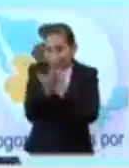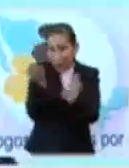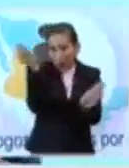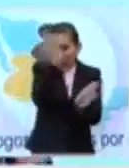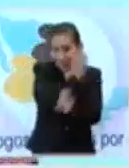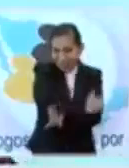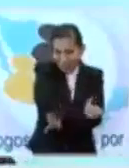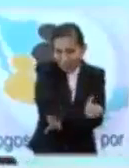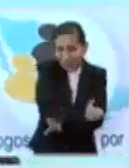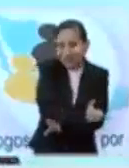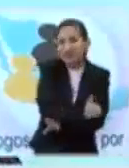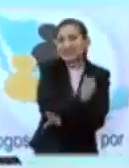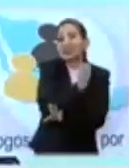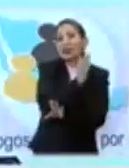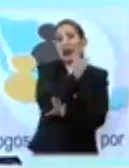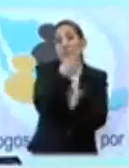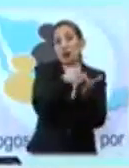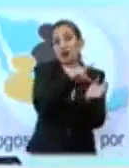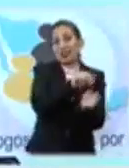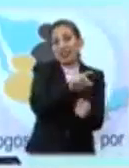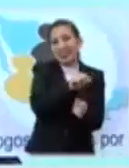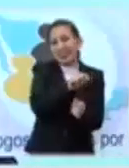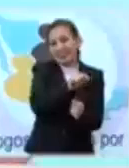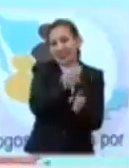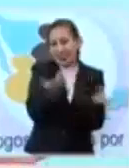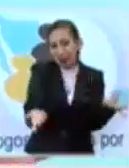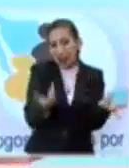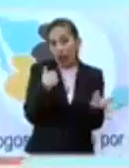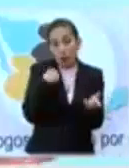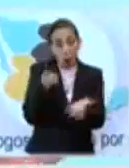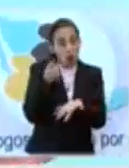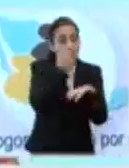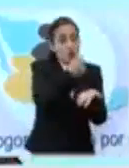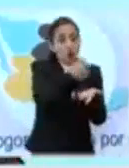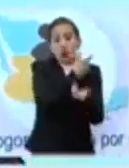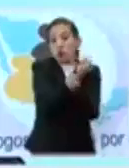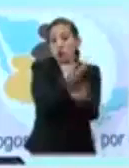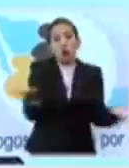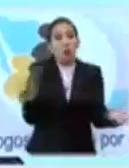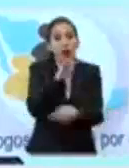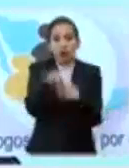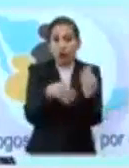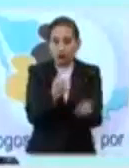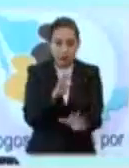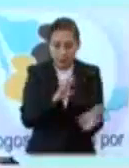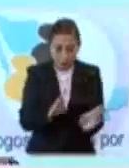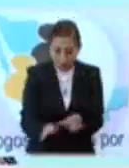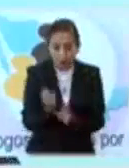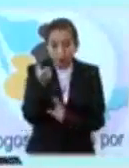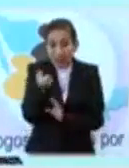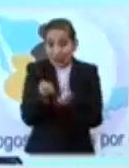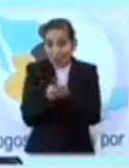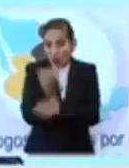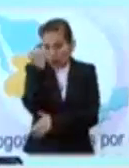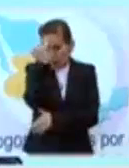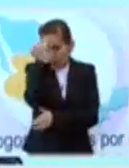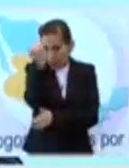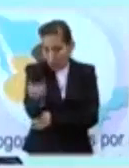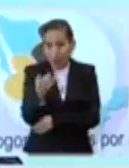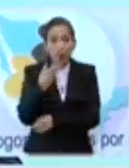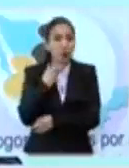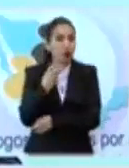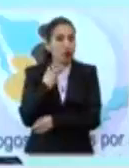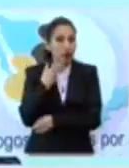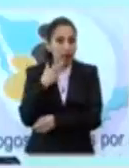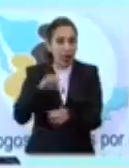concepto de la década de los 70, por ejemplo, de los subsidios universales y generalizados. En este nuevo enfoque de